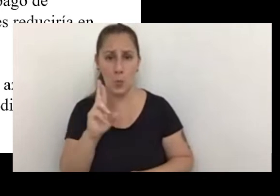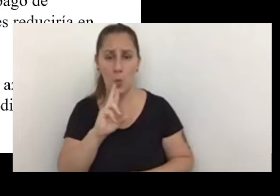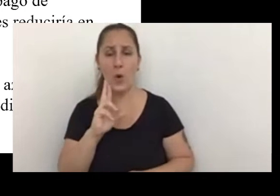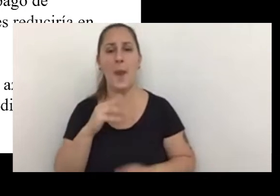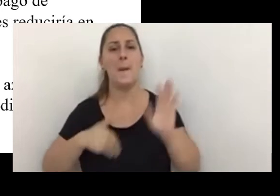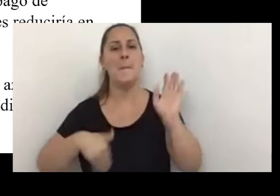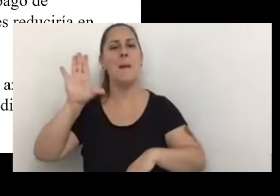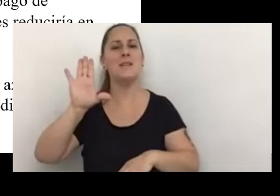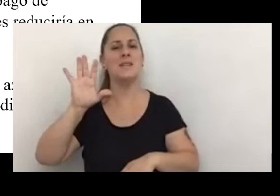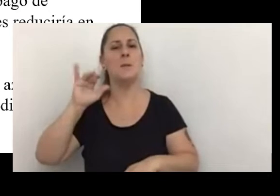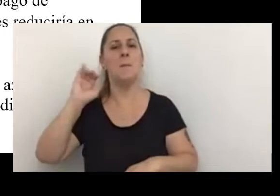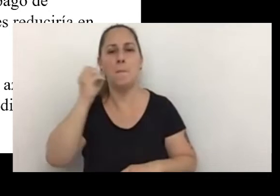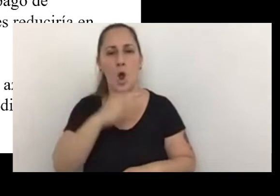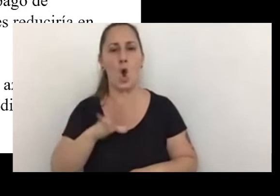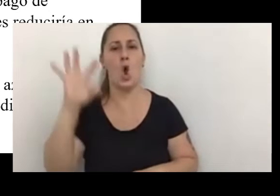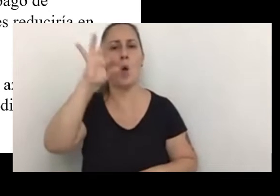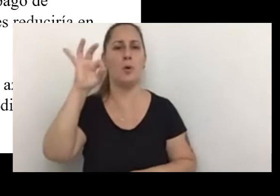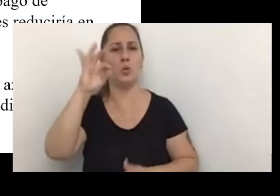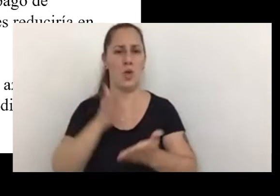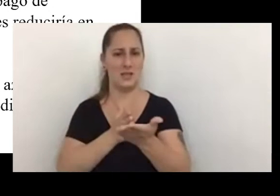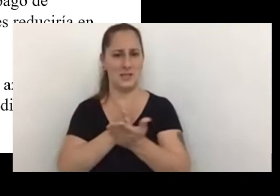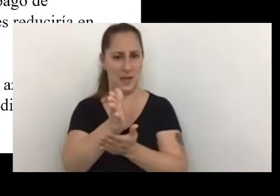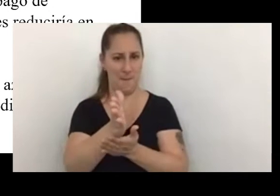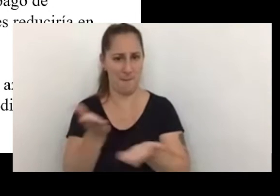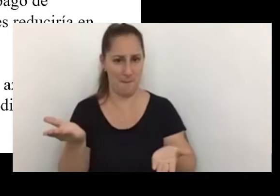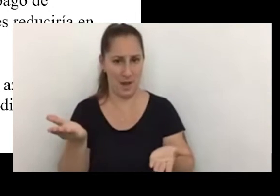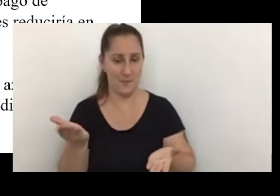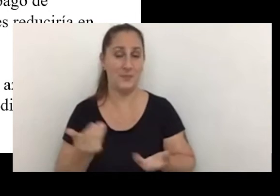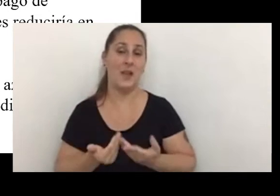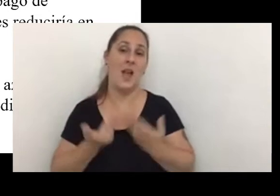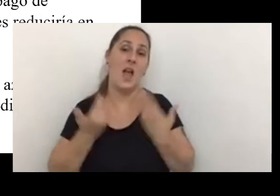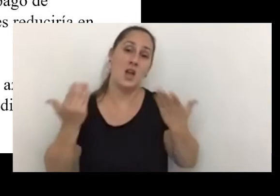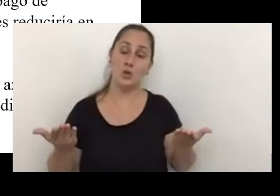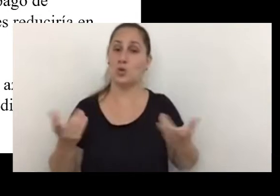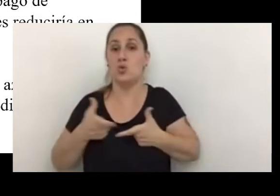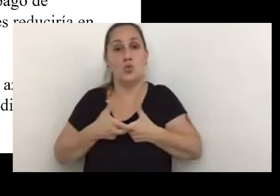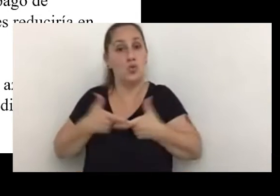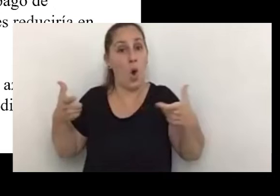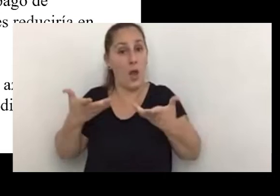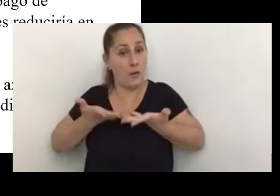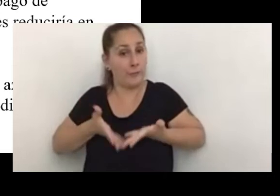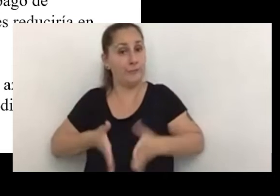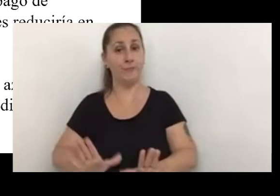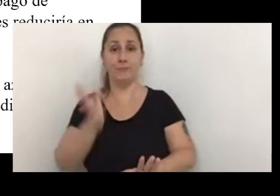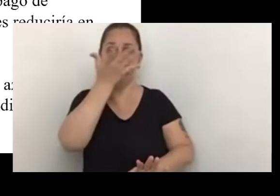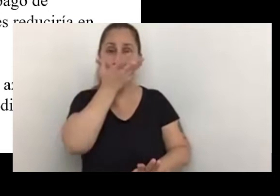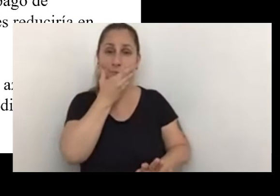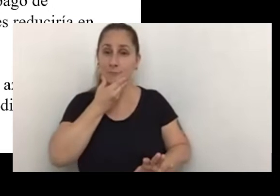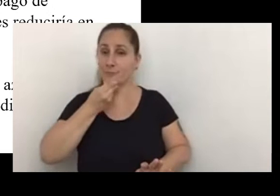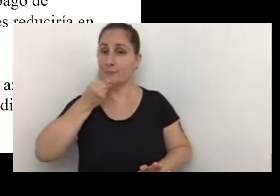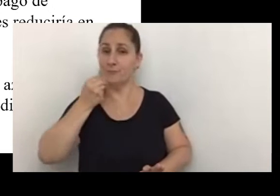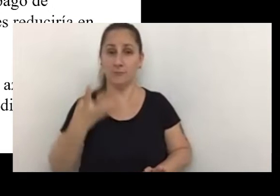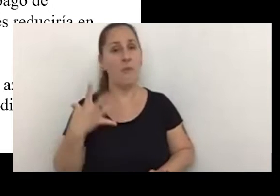oportunidades para toda la vida, y que así, por ese privilegio de haber nacido más bellos, tendrán que